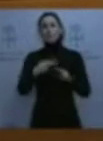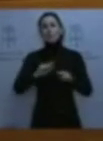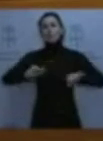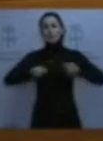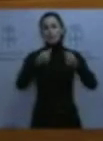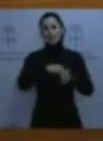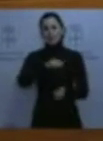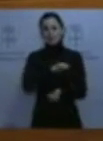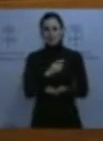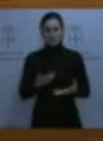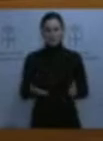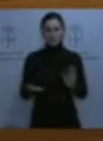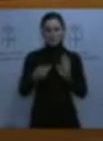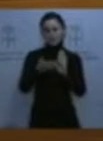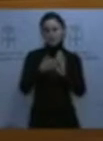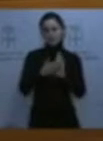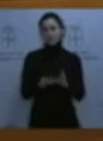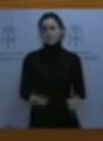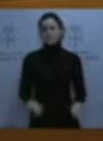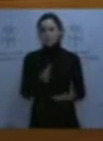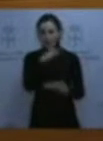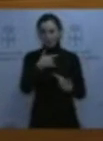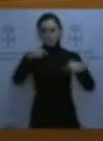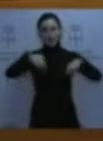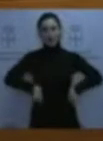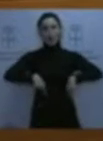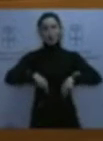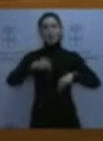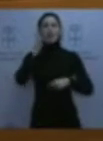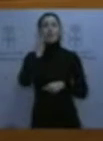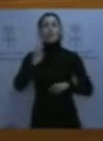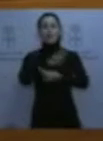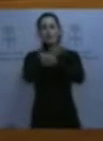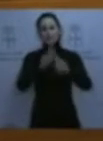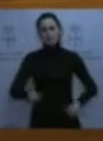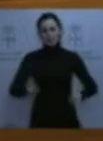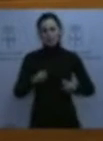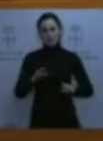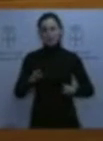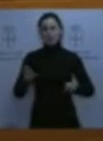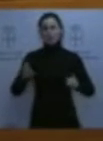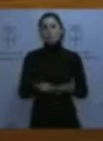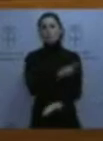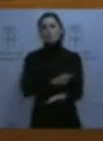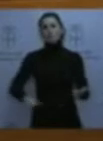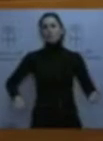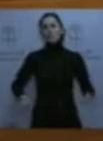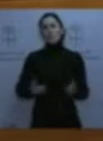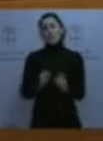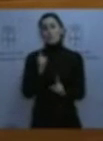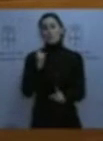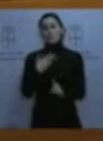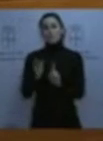España. Y miren, un día como hoy, Día Internacional de la Eliminación de la Violencia contra la Mujer,